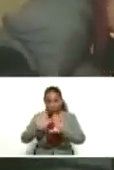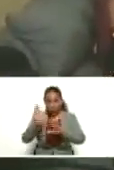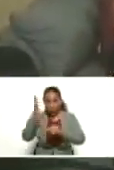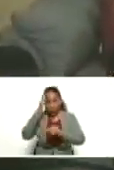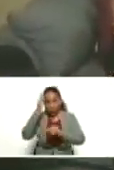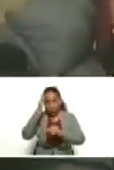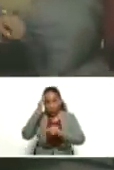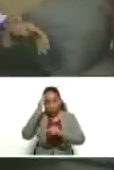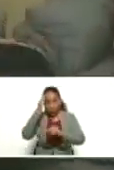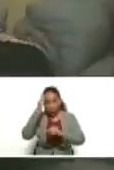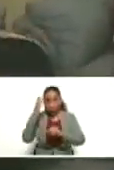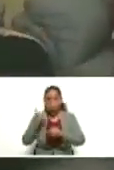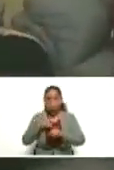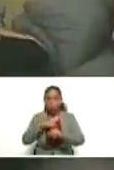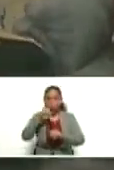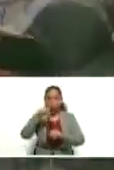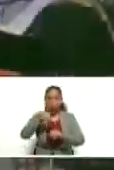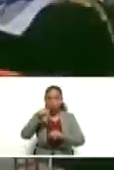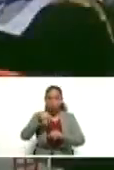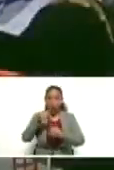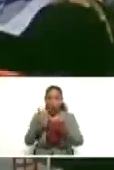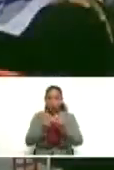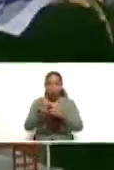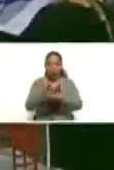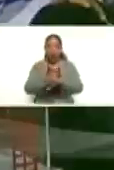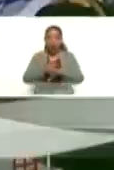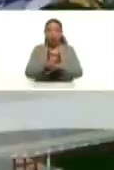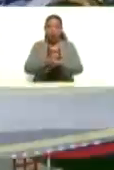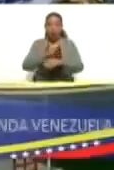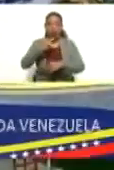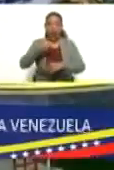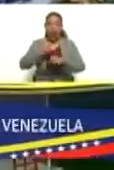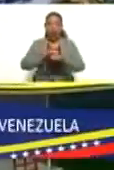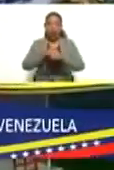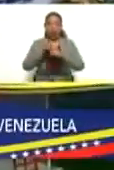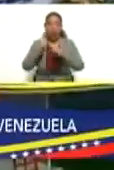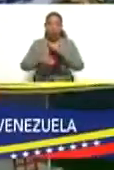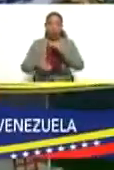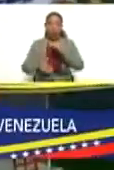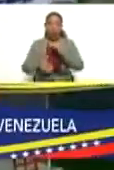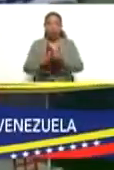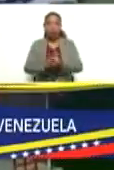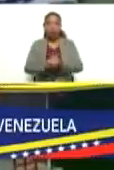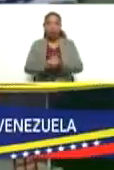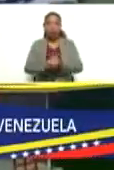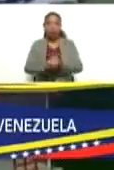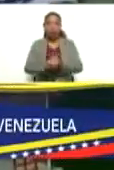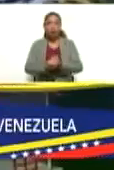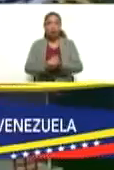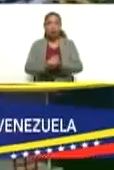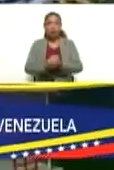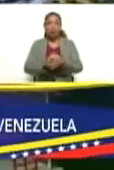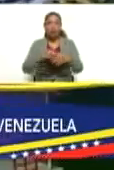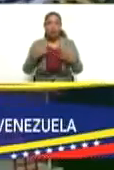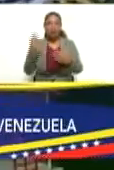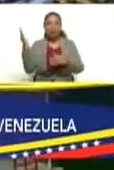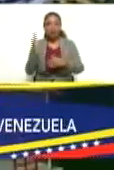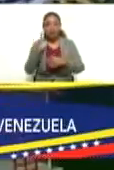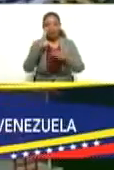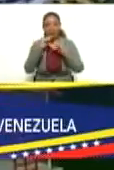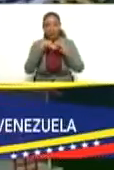Bueno, estamos aquí con el gobernador, compañero Héctor Rodríguez, y veníamos, Wilmer, hablando de la necesidad de